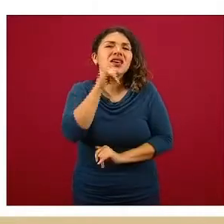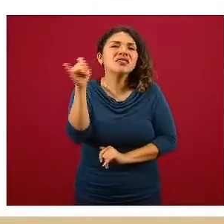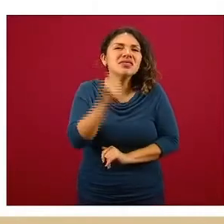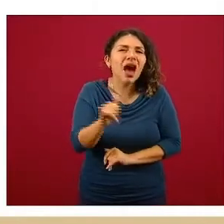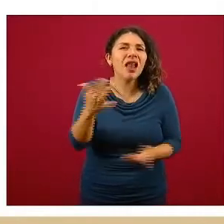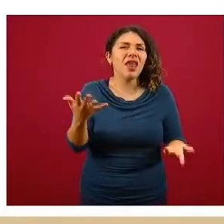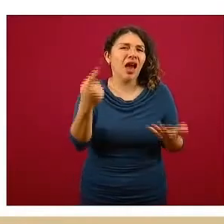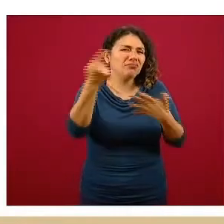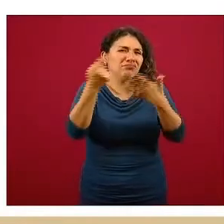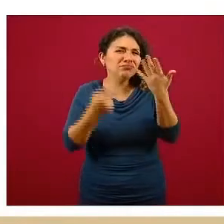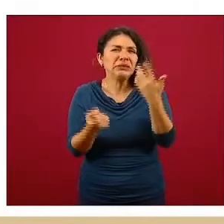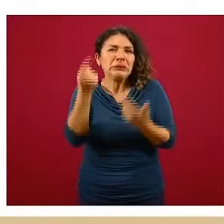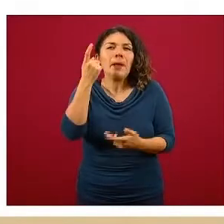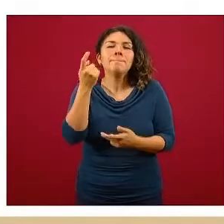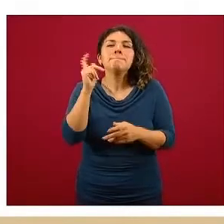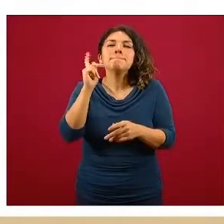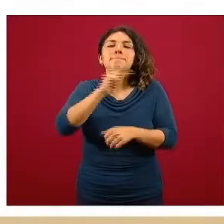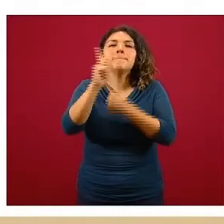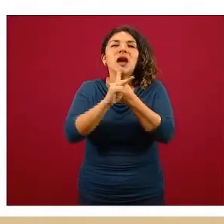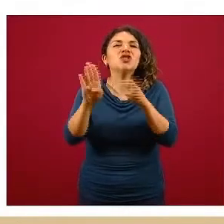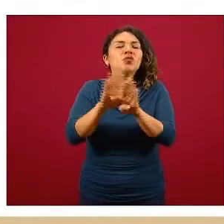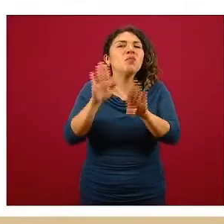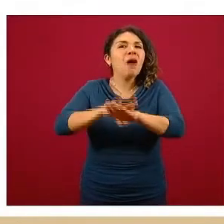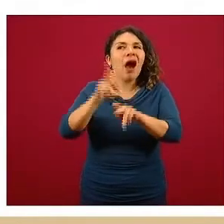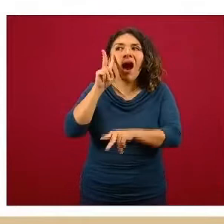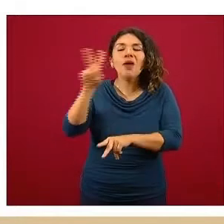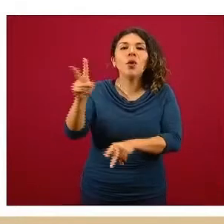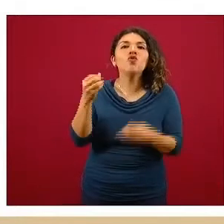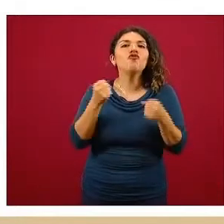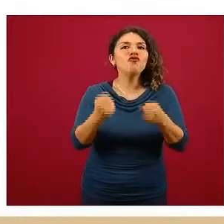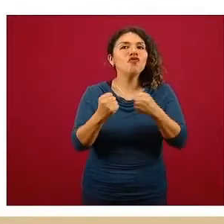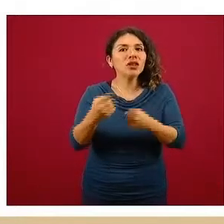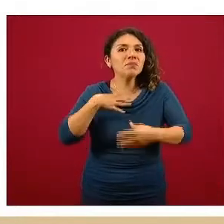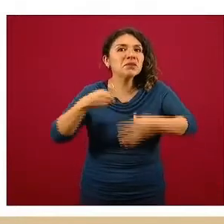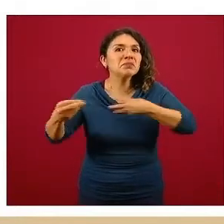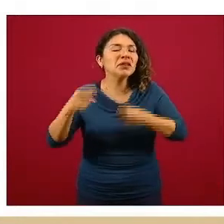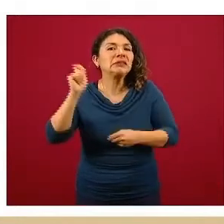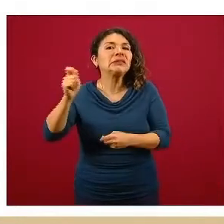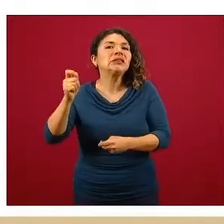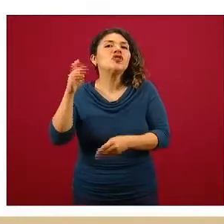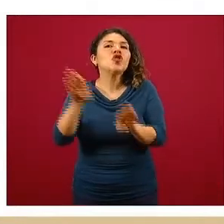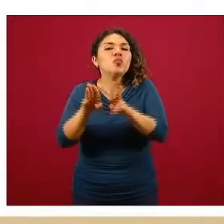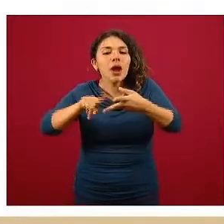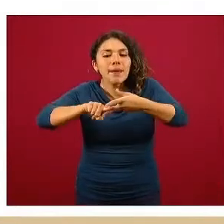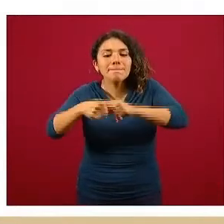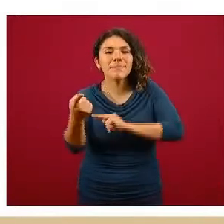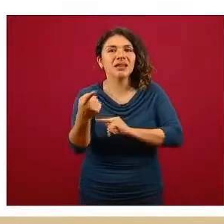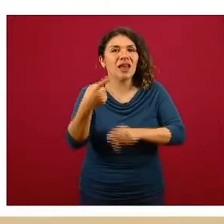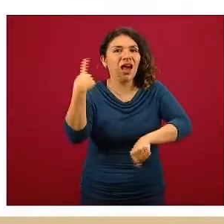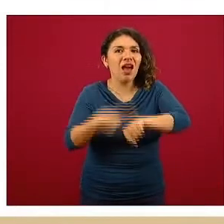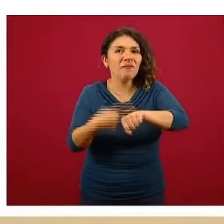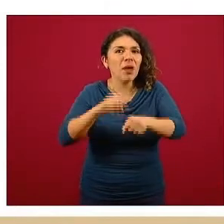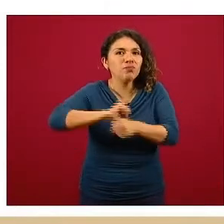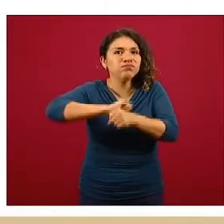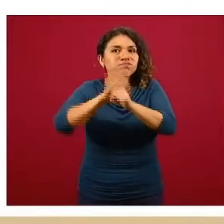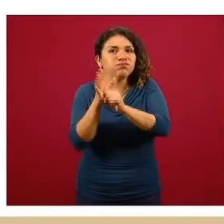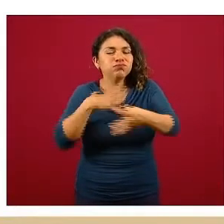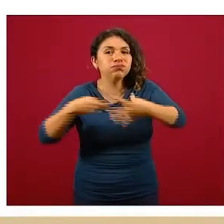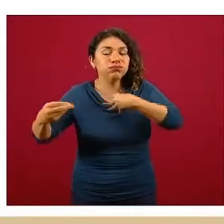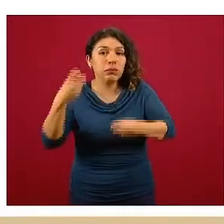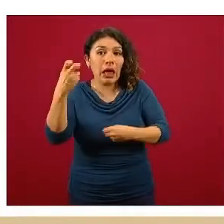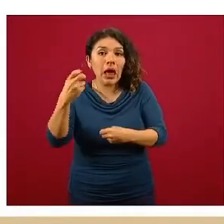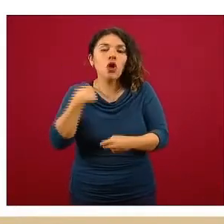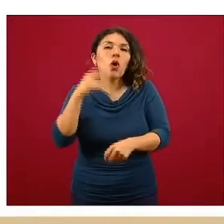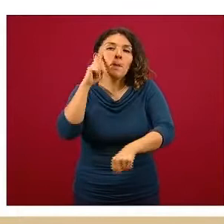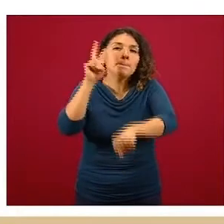¿no? Son países muy representativos que van marcando el momento de la epidemia y que a los cuales les vamos